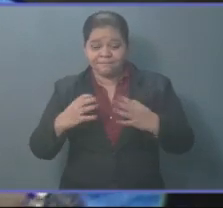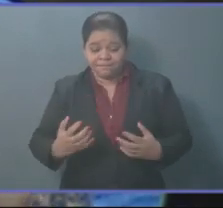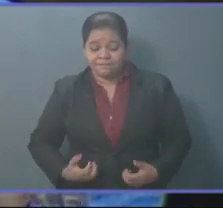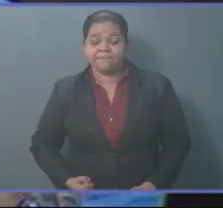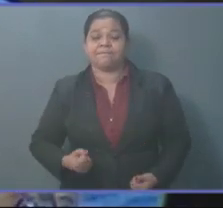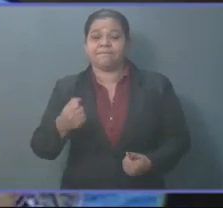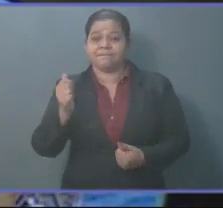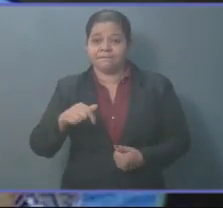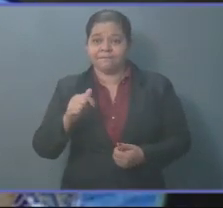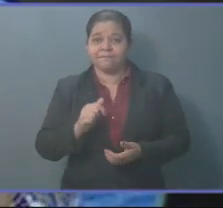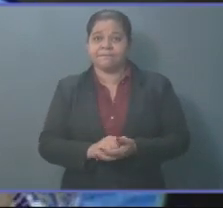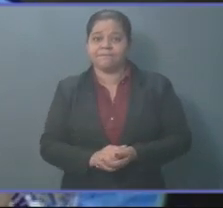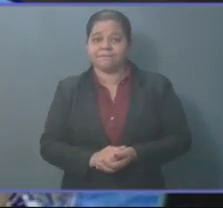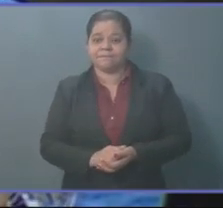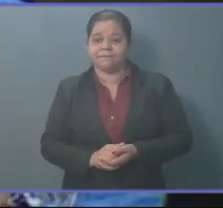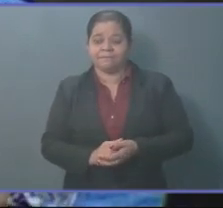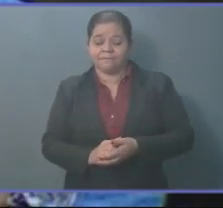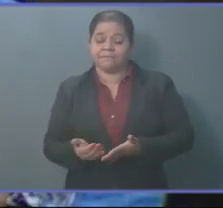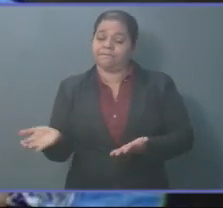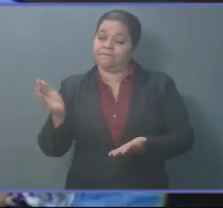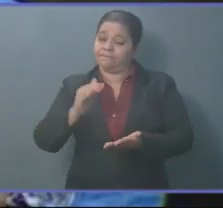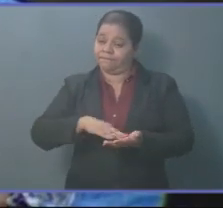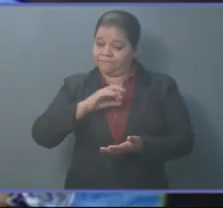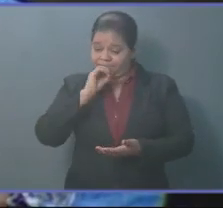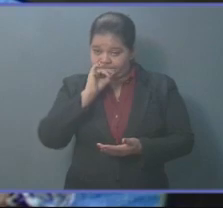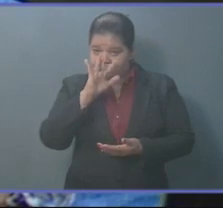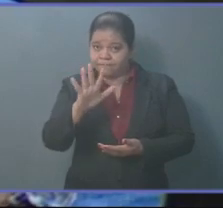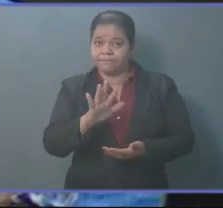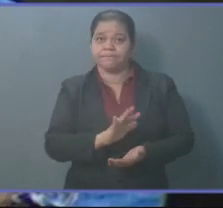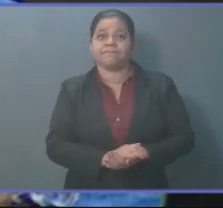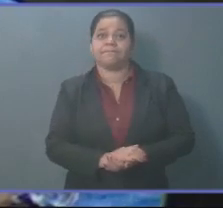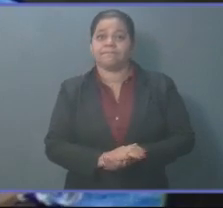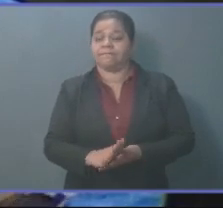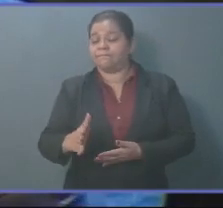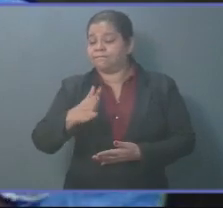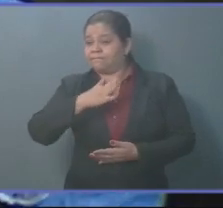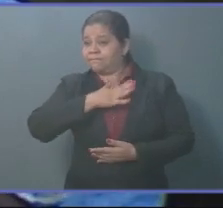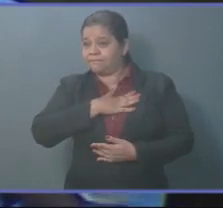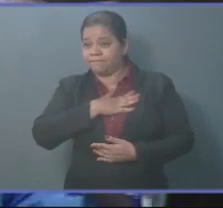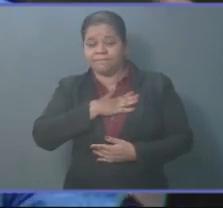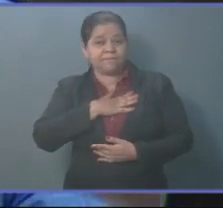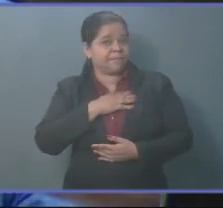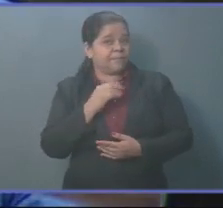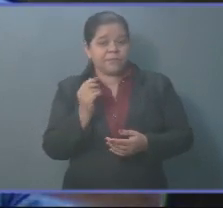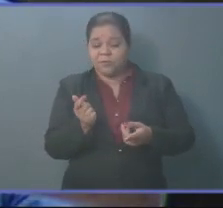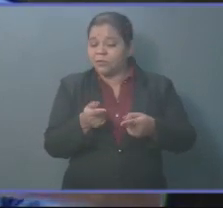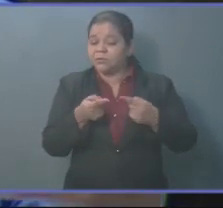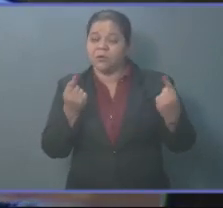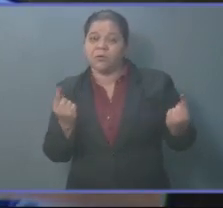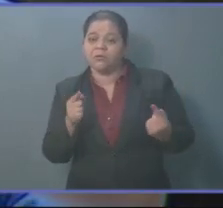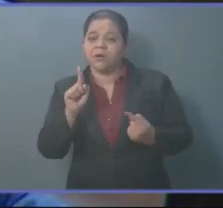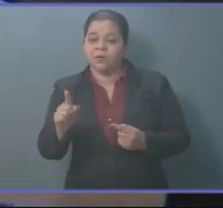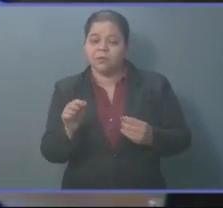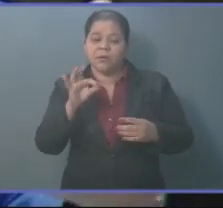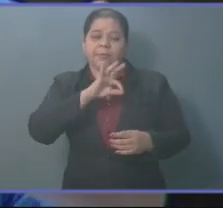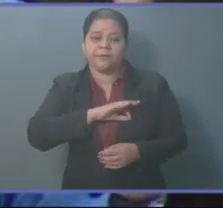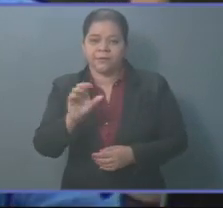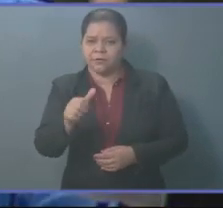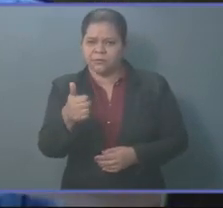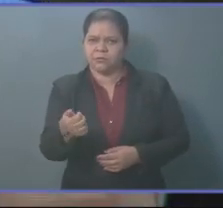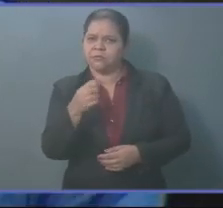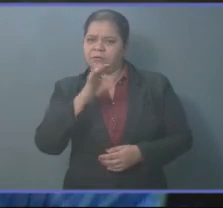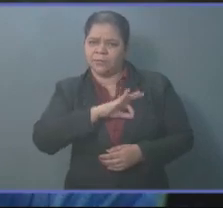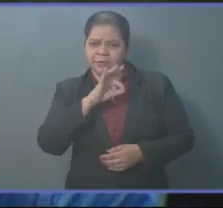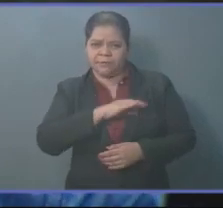emergencia. Repito, yo no estoy en contra de unos a favor de otros, yo estoy a favor de los intereses